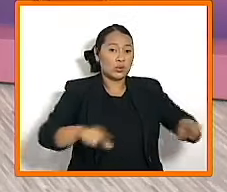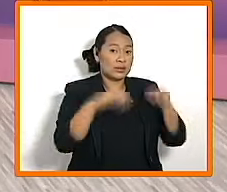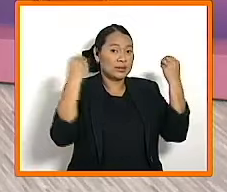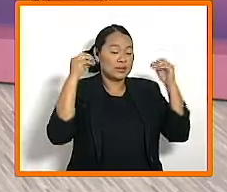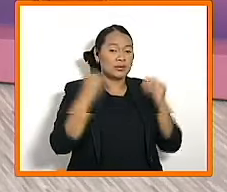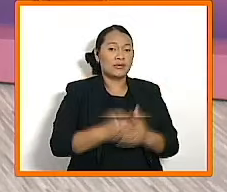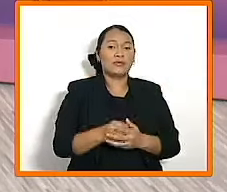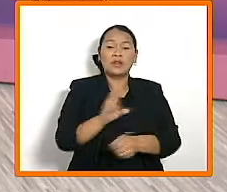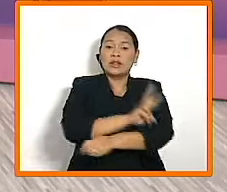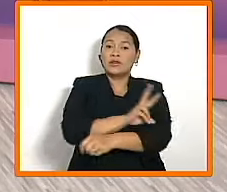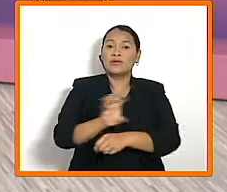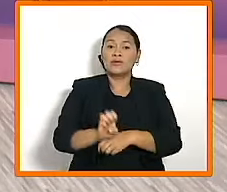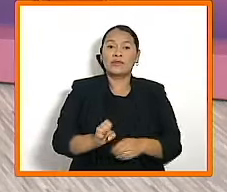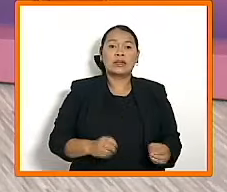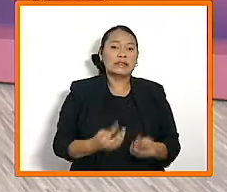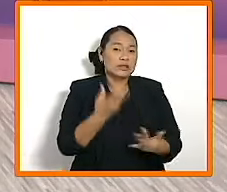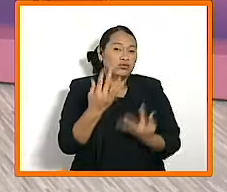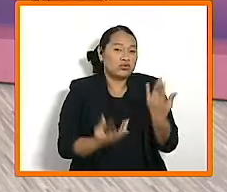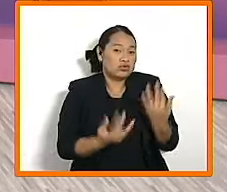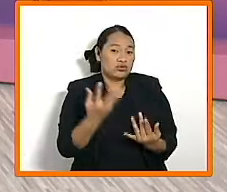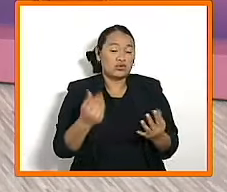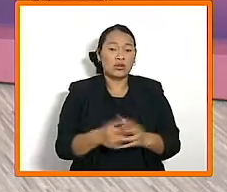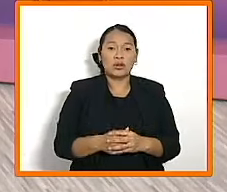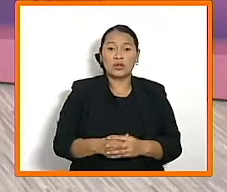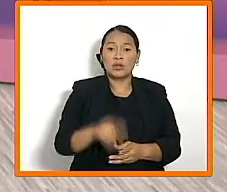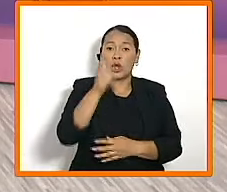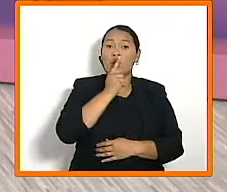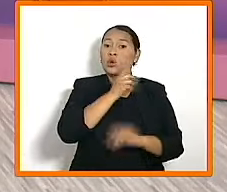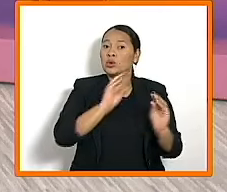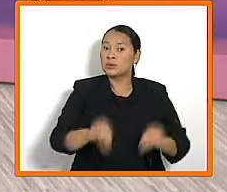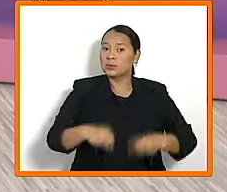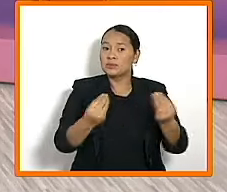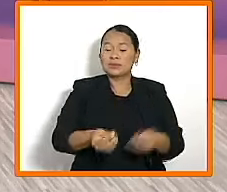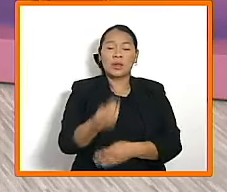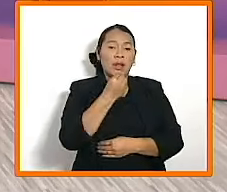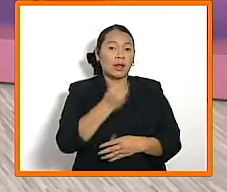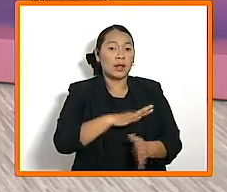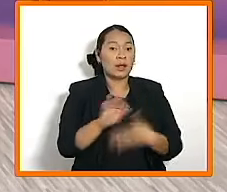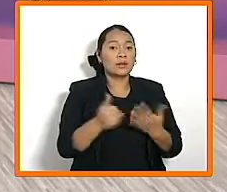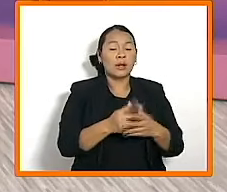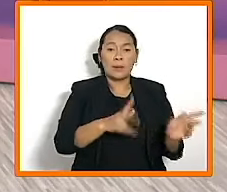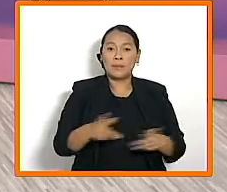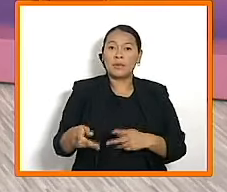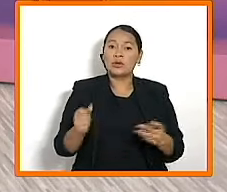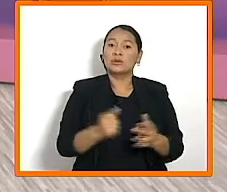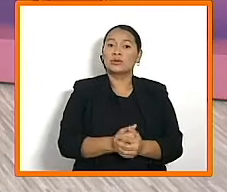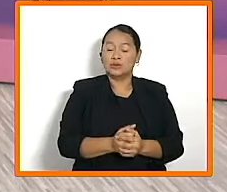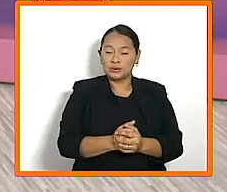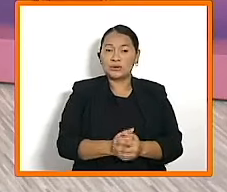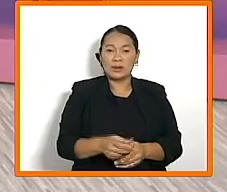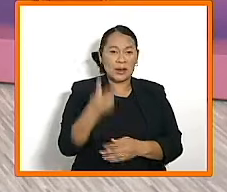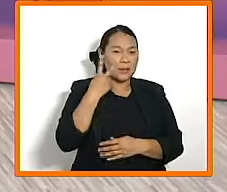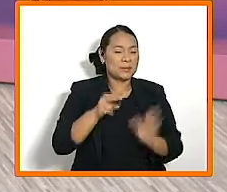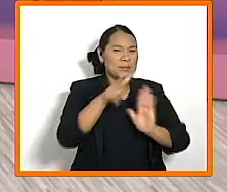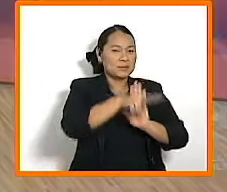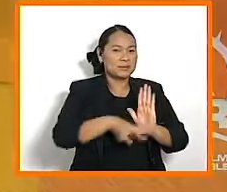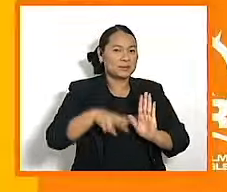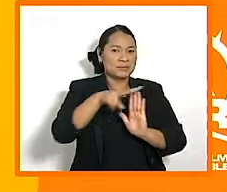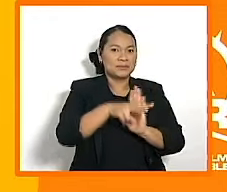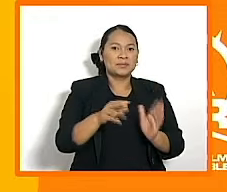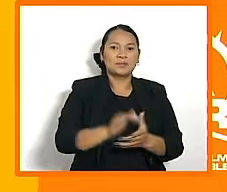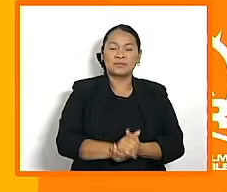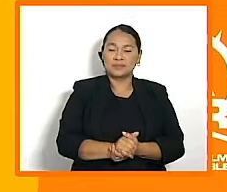haciéndose presente con una gran causa llevó alimentos a las personas perjudicadas tenemos un video con todos los detalles vamos a